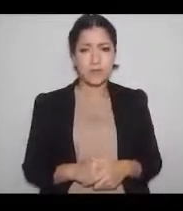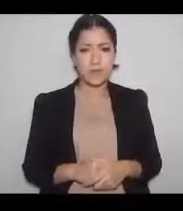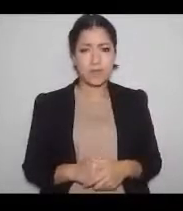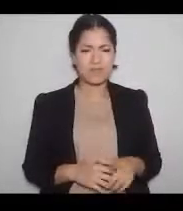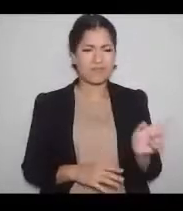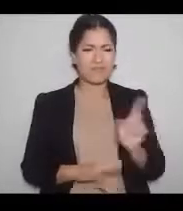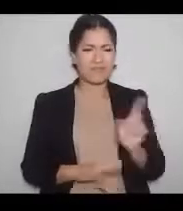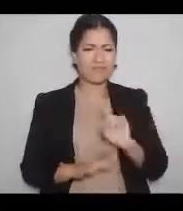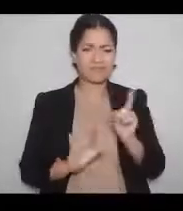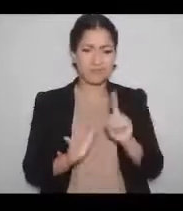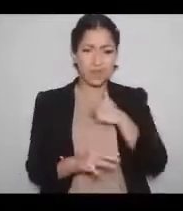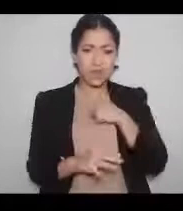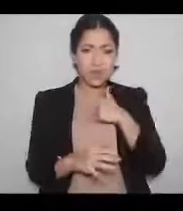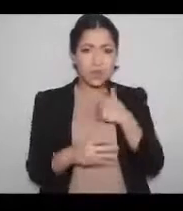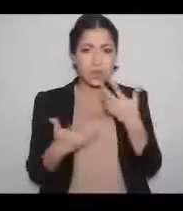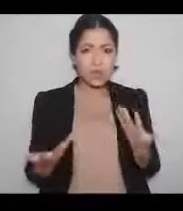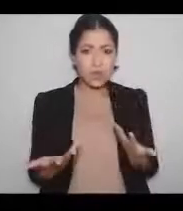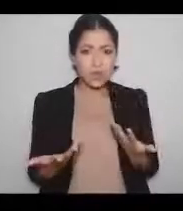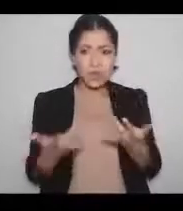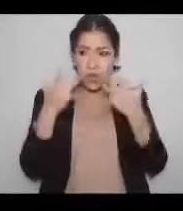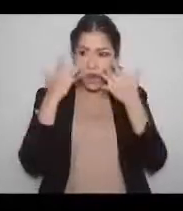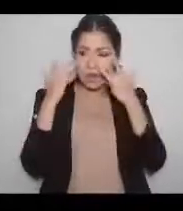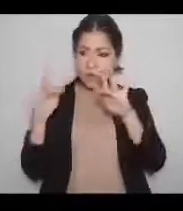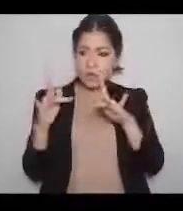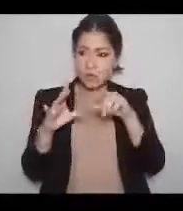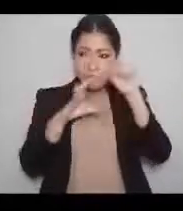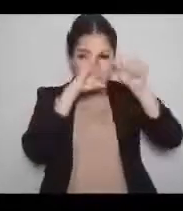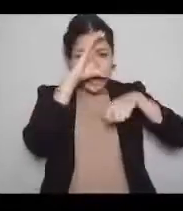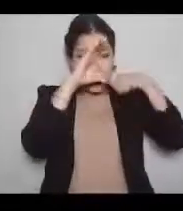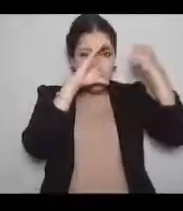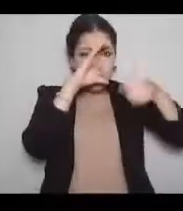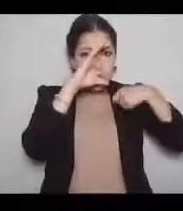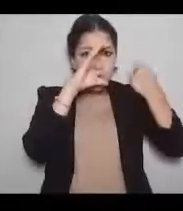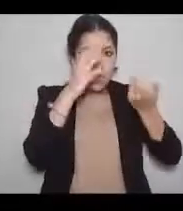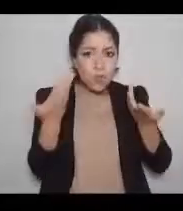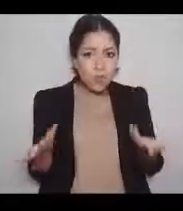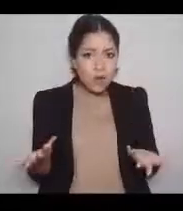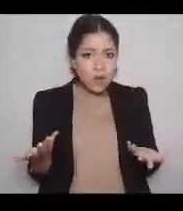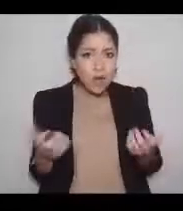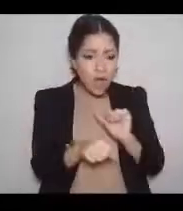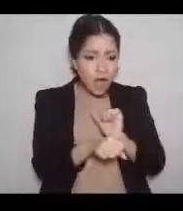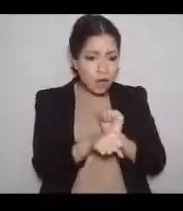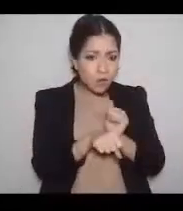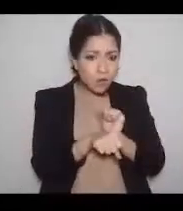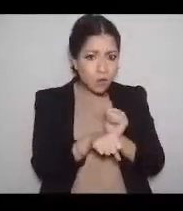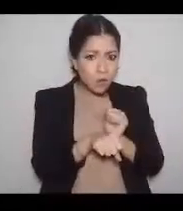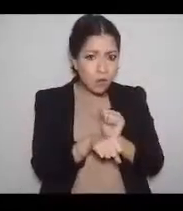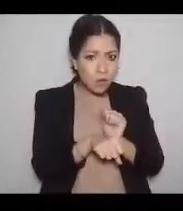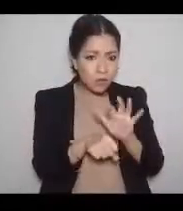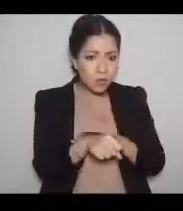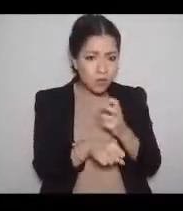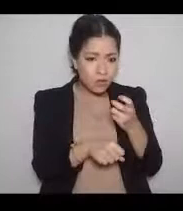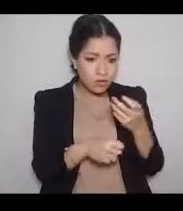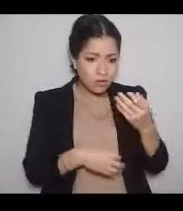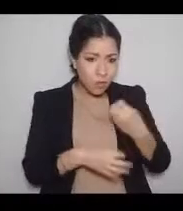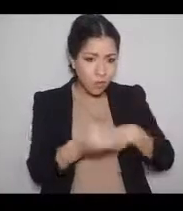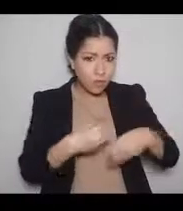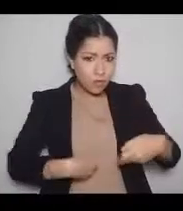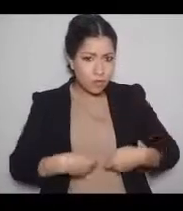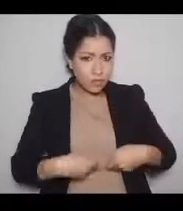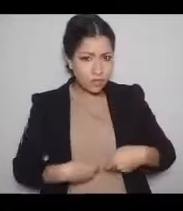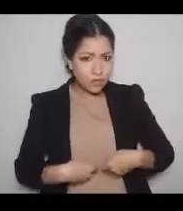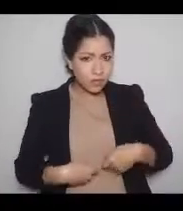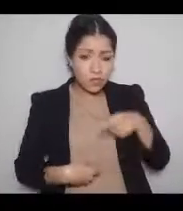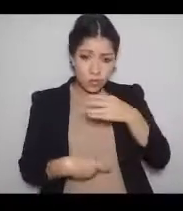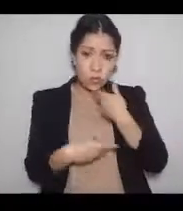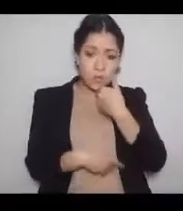Vas muy bien. El papel de Tico te queda perfecto. Además, pues, él está agonizando. Si se te olvida algo,